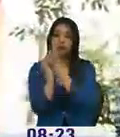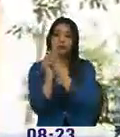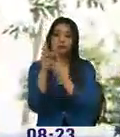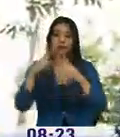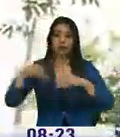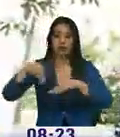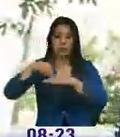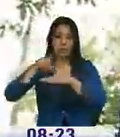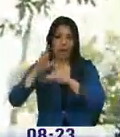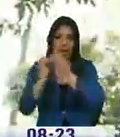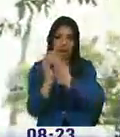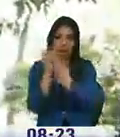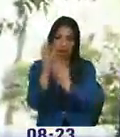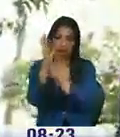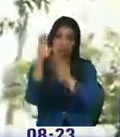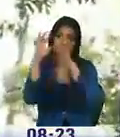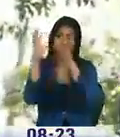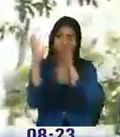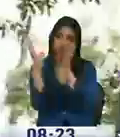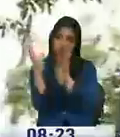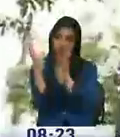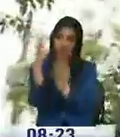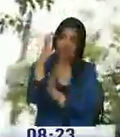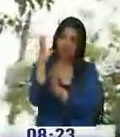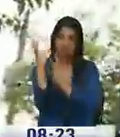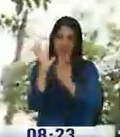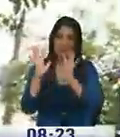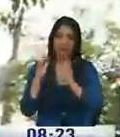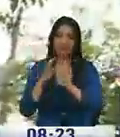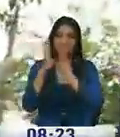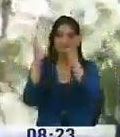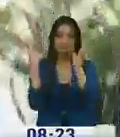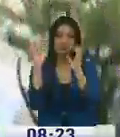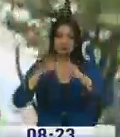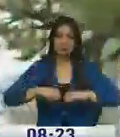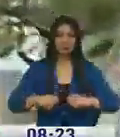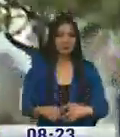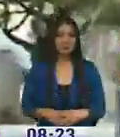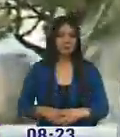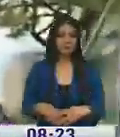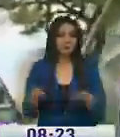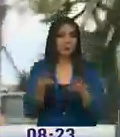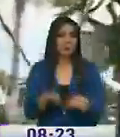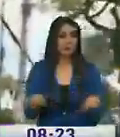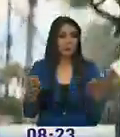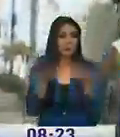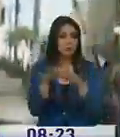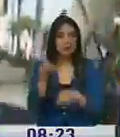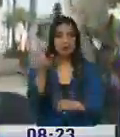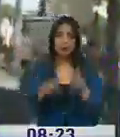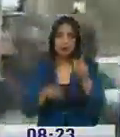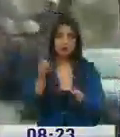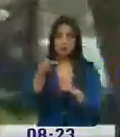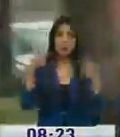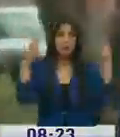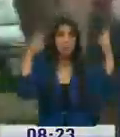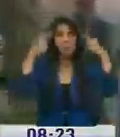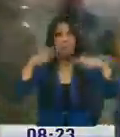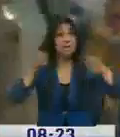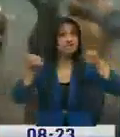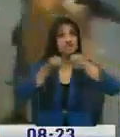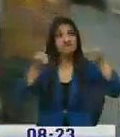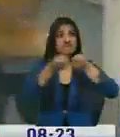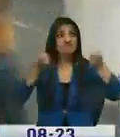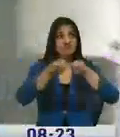manera también augurar de que el árbol pueda crecer más. Es importante que la ciudadanía no sea la que pode los árboles, sino que llame